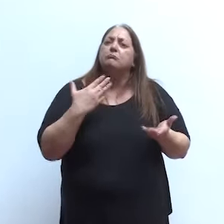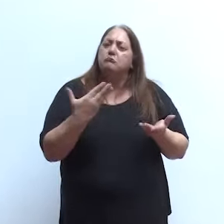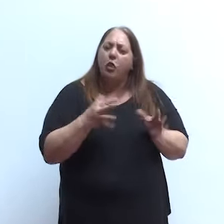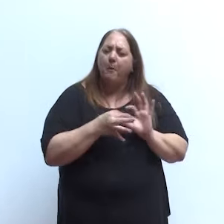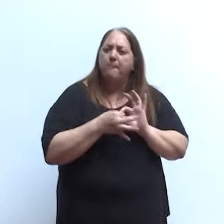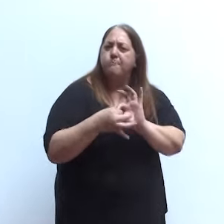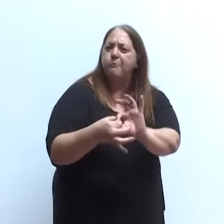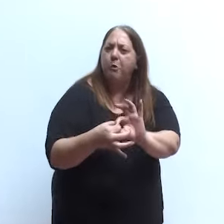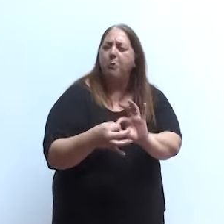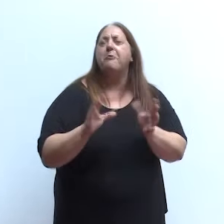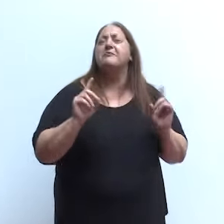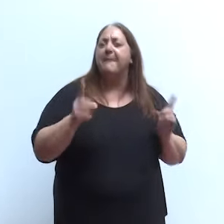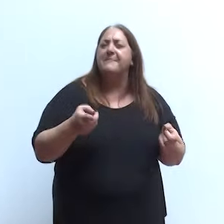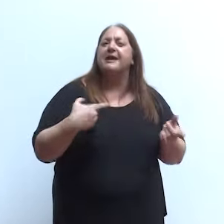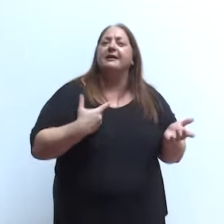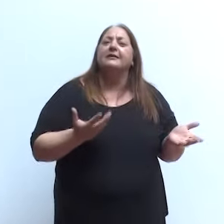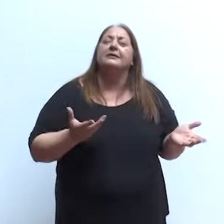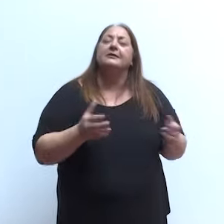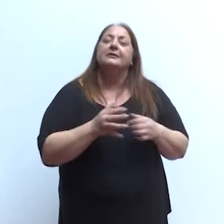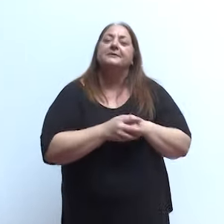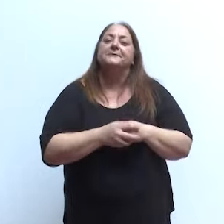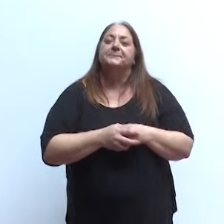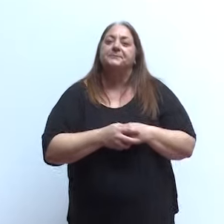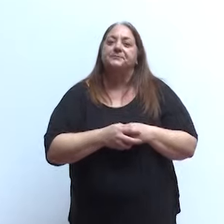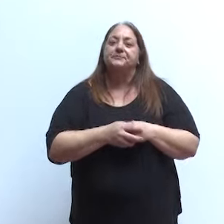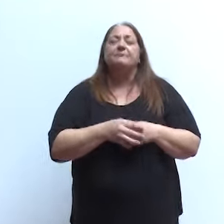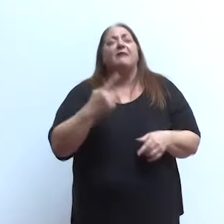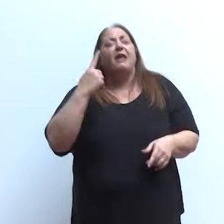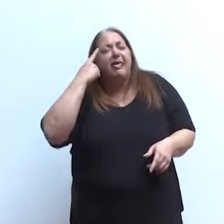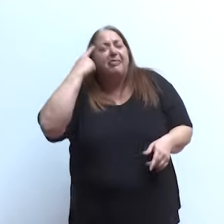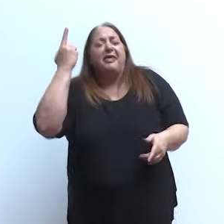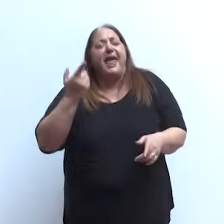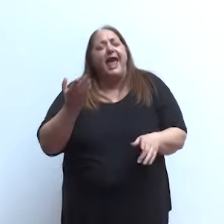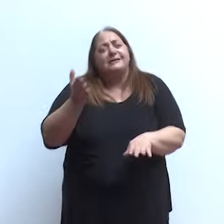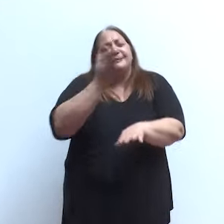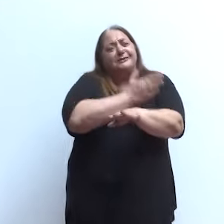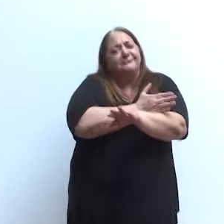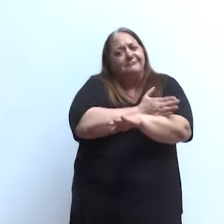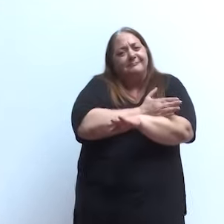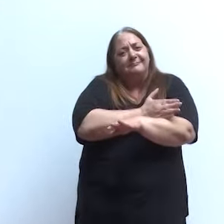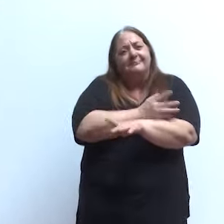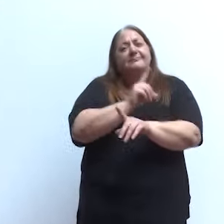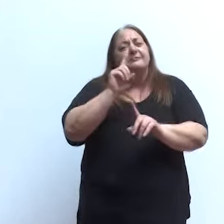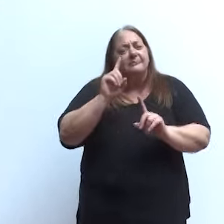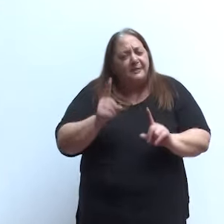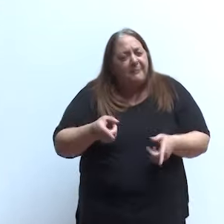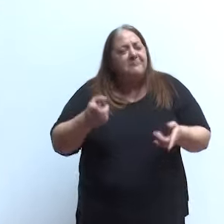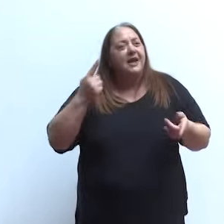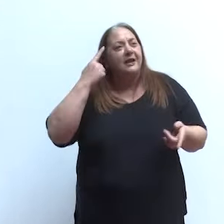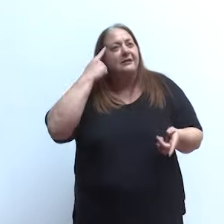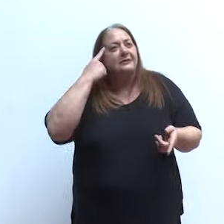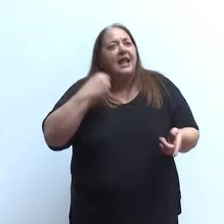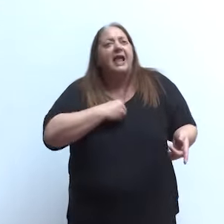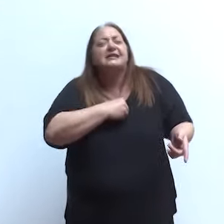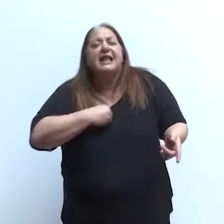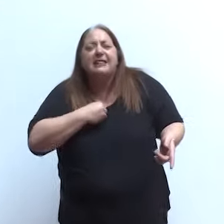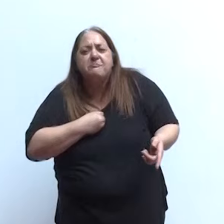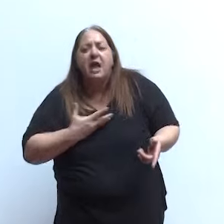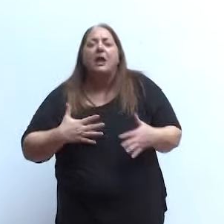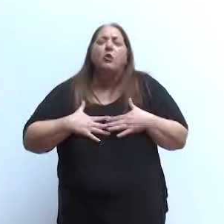interpelar no solamente algunas ideas previas sino sobre todo a esos afectos o esos sentimientos